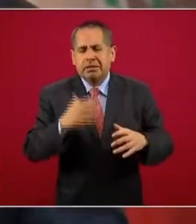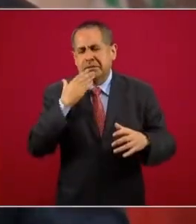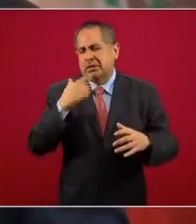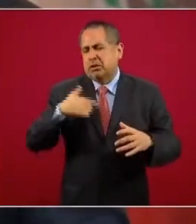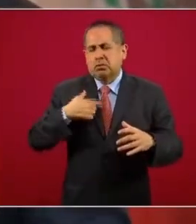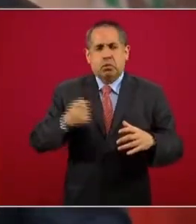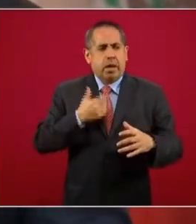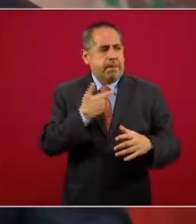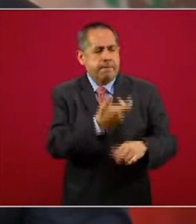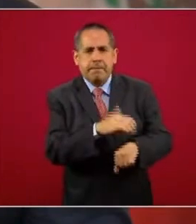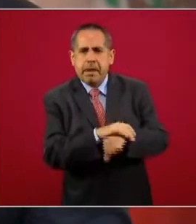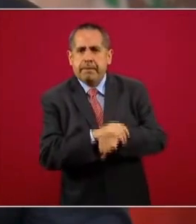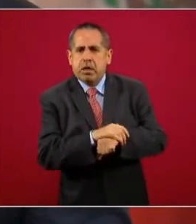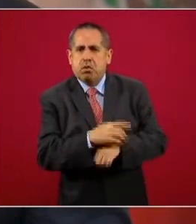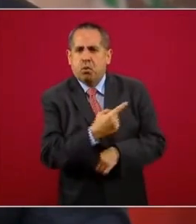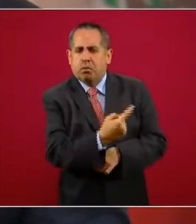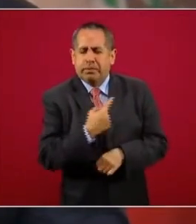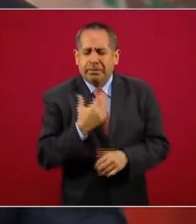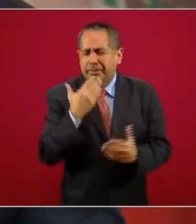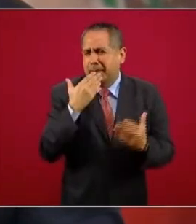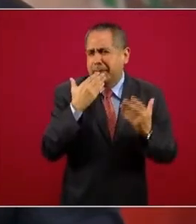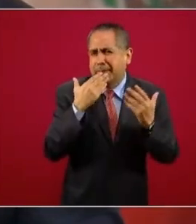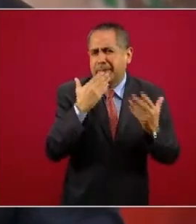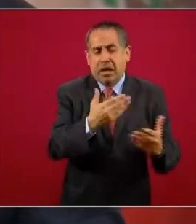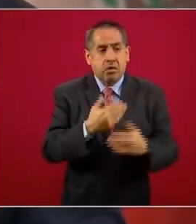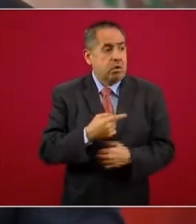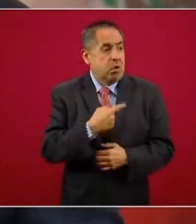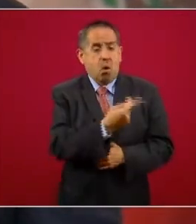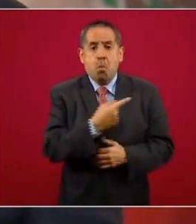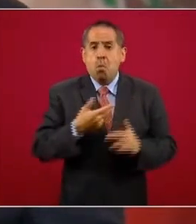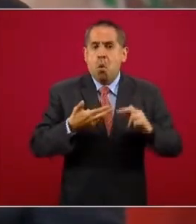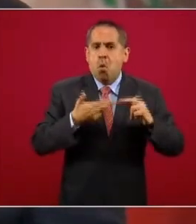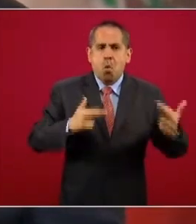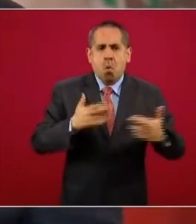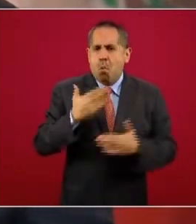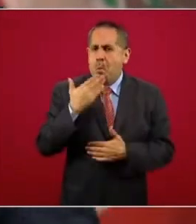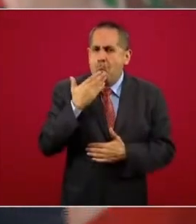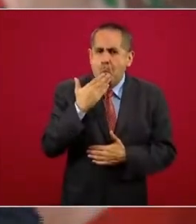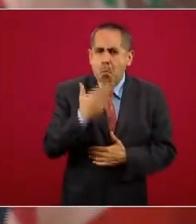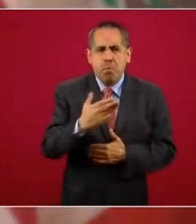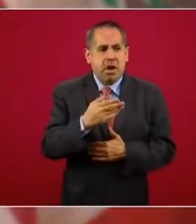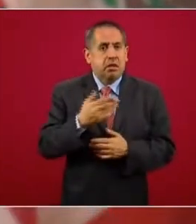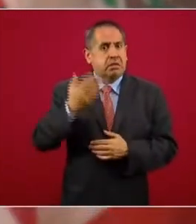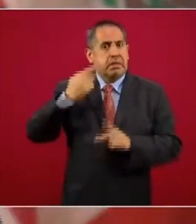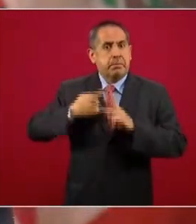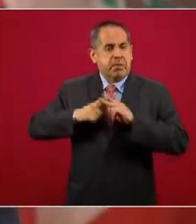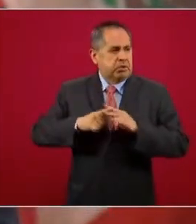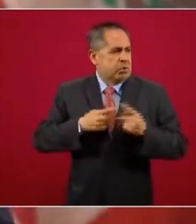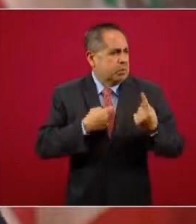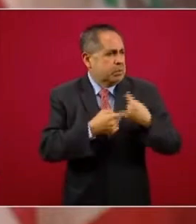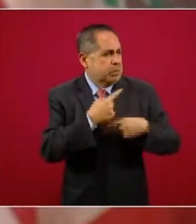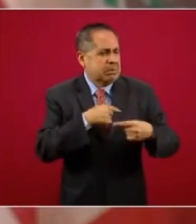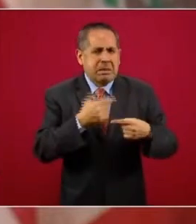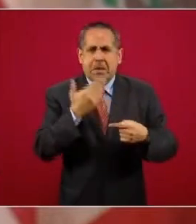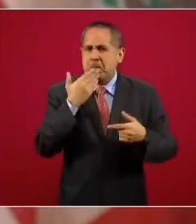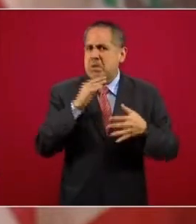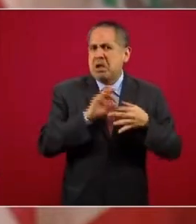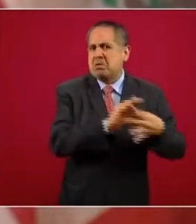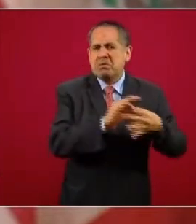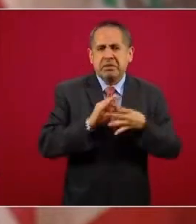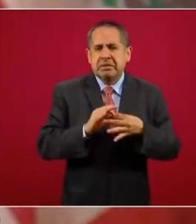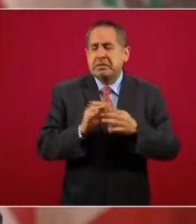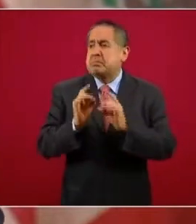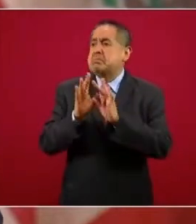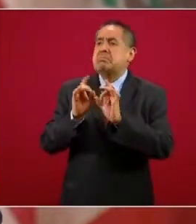como amigo tenemos hemos tenido una relación muy buena desde el principio a pesar de las